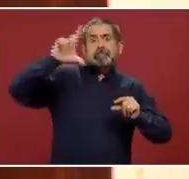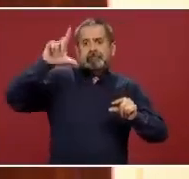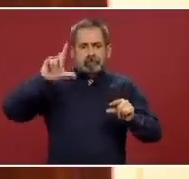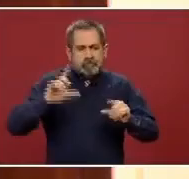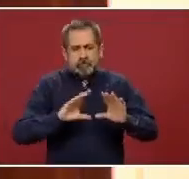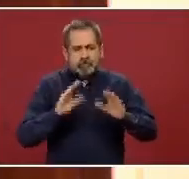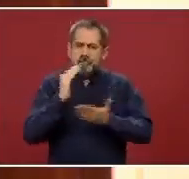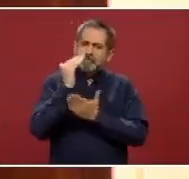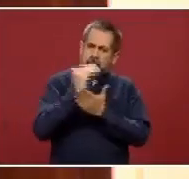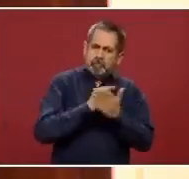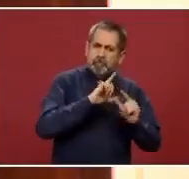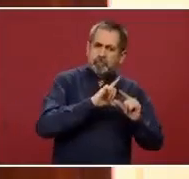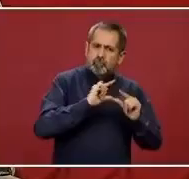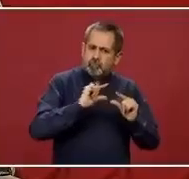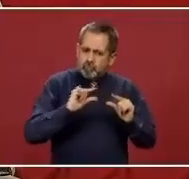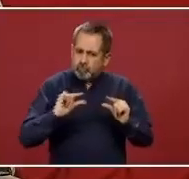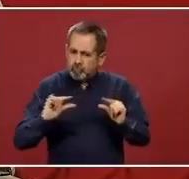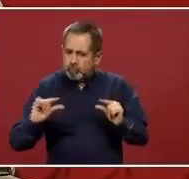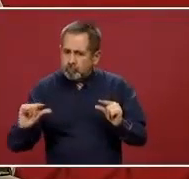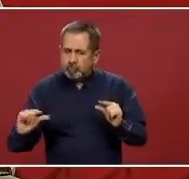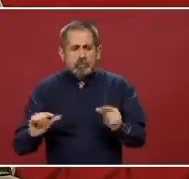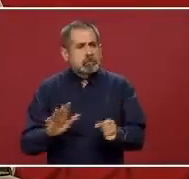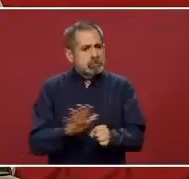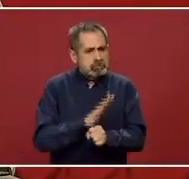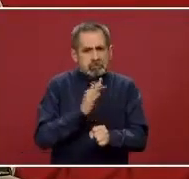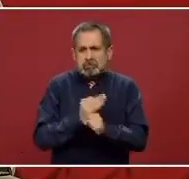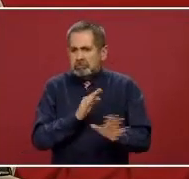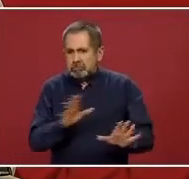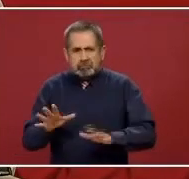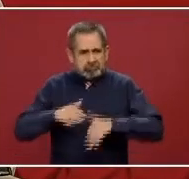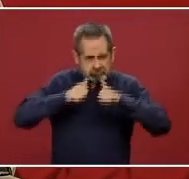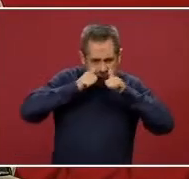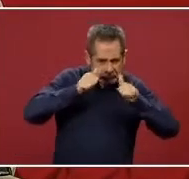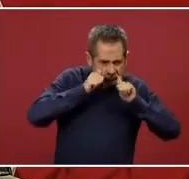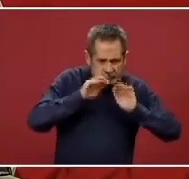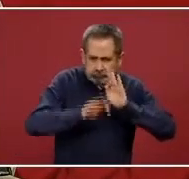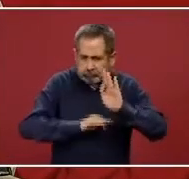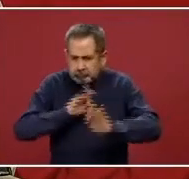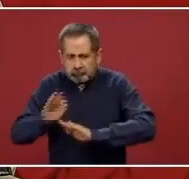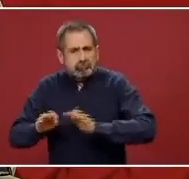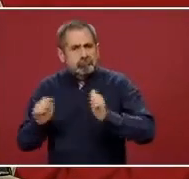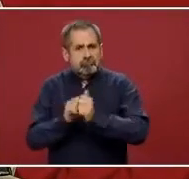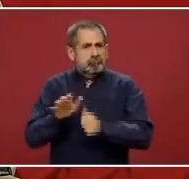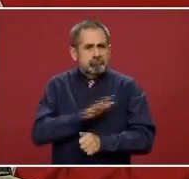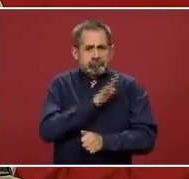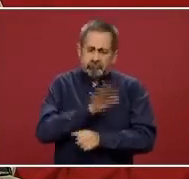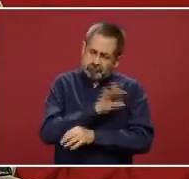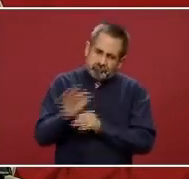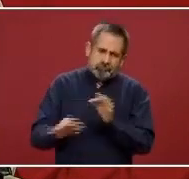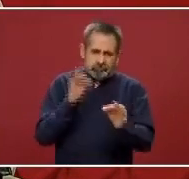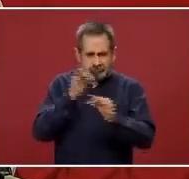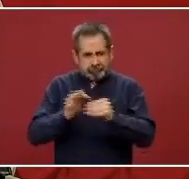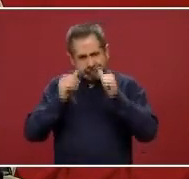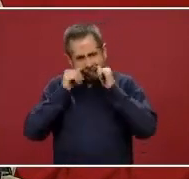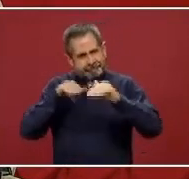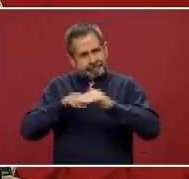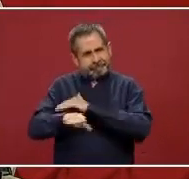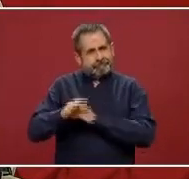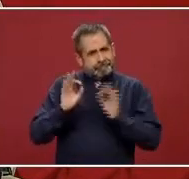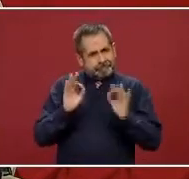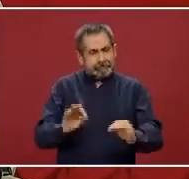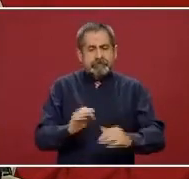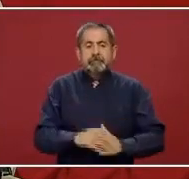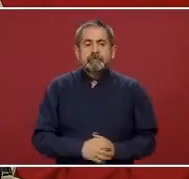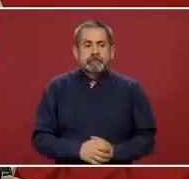salud no se saturen y podamos dar una atención de calidad y que todo el mundo tenga acceso.